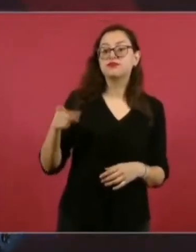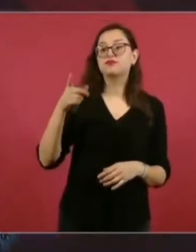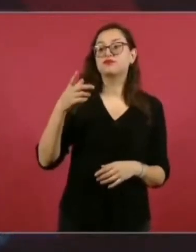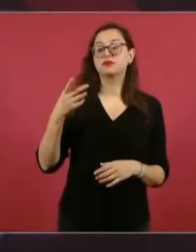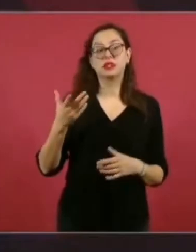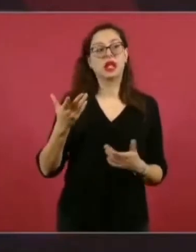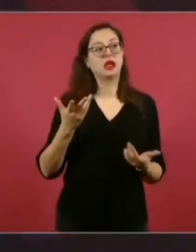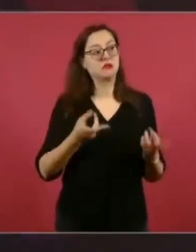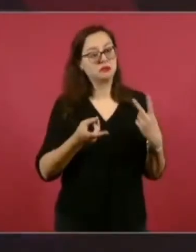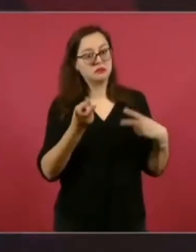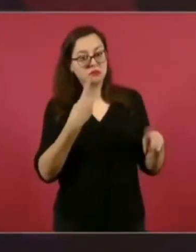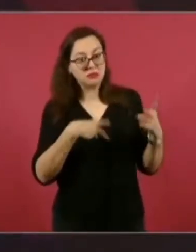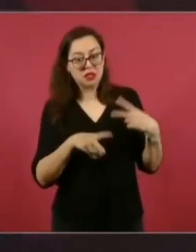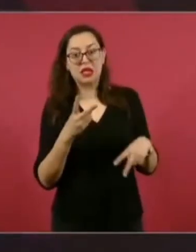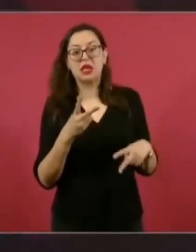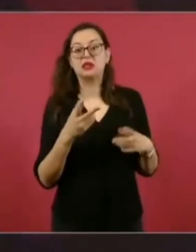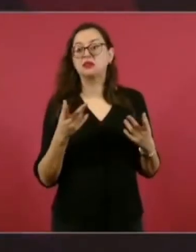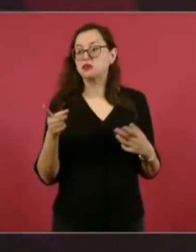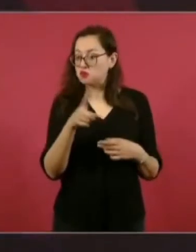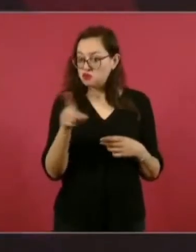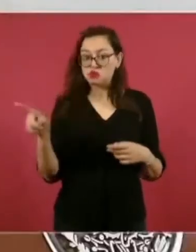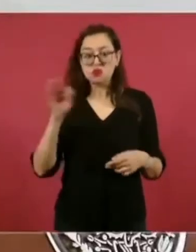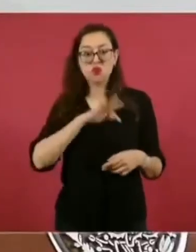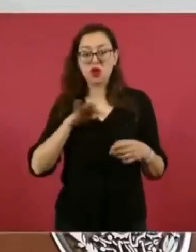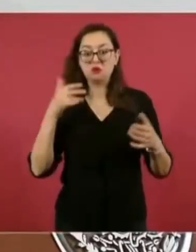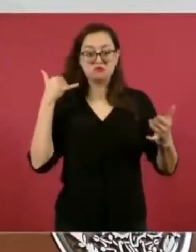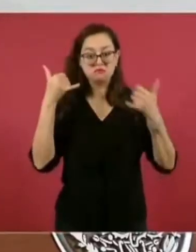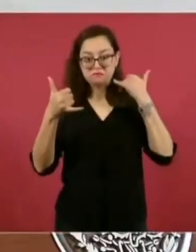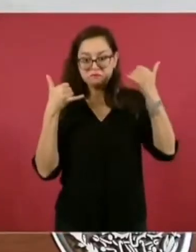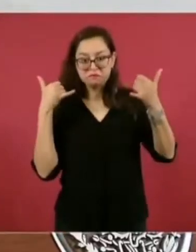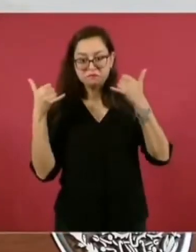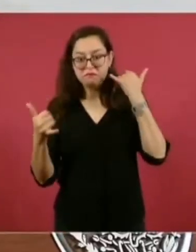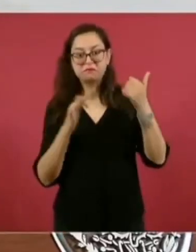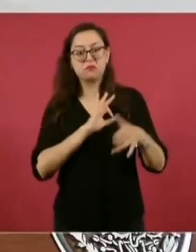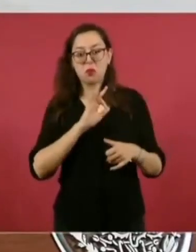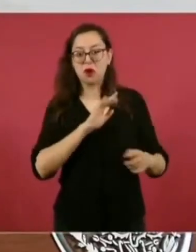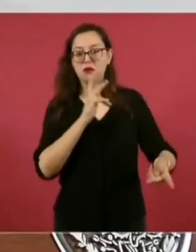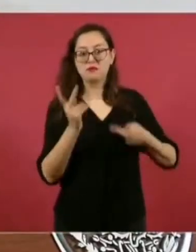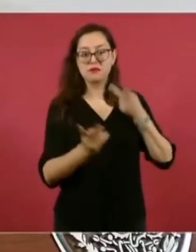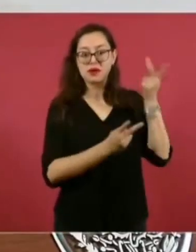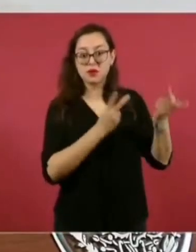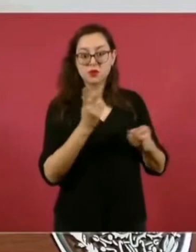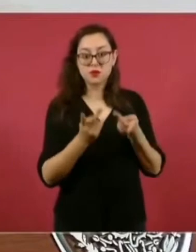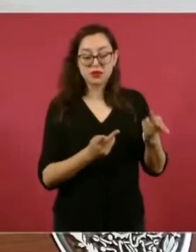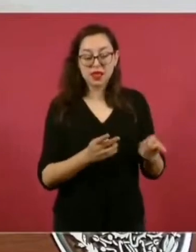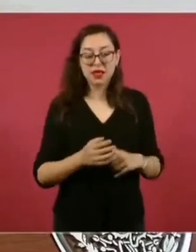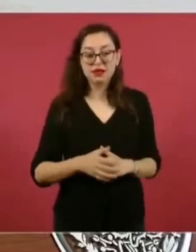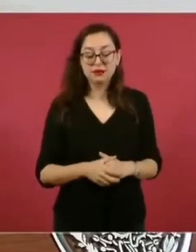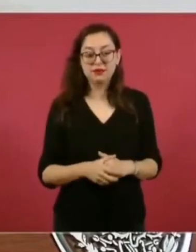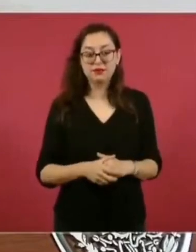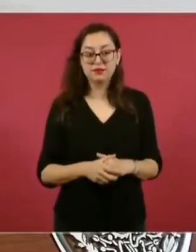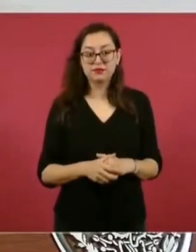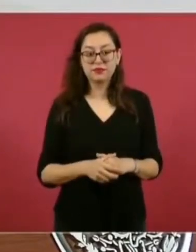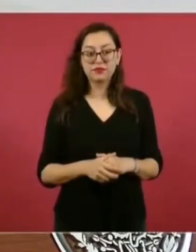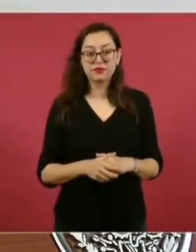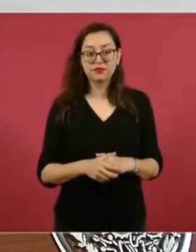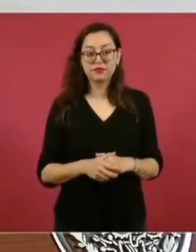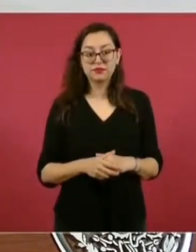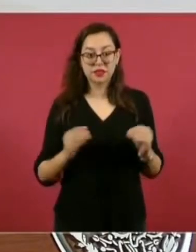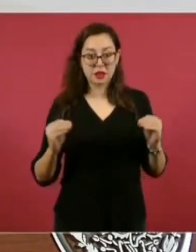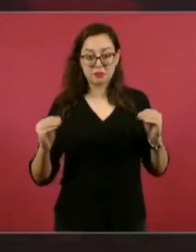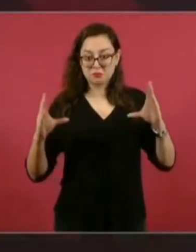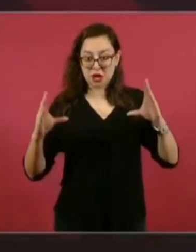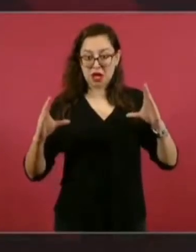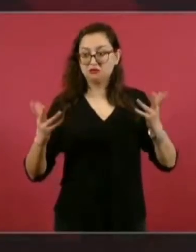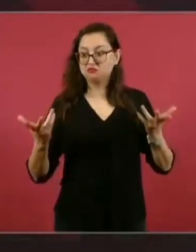nosotros, si quieren hacer preguntas, si quieren hablar, ¿sí? Están abiertos los